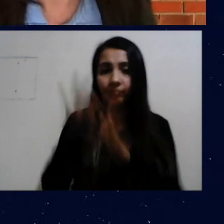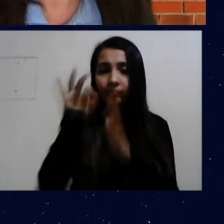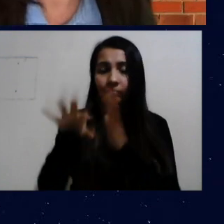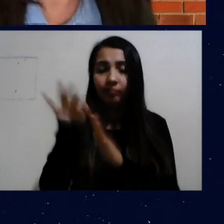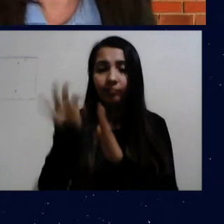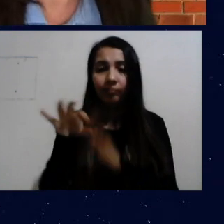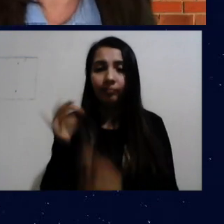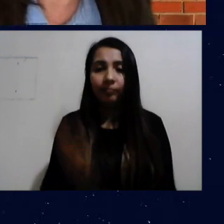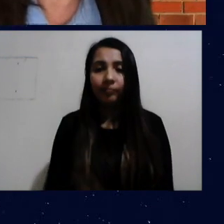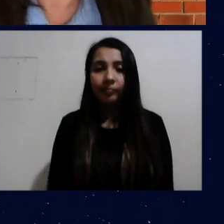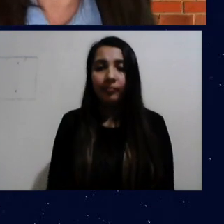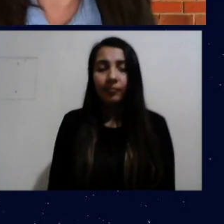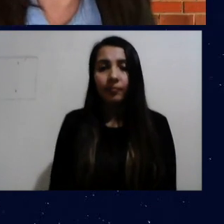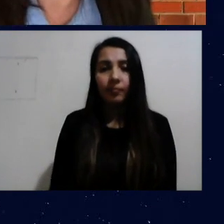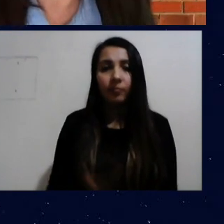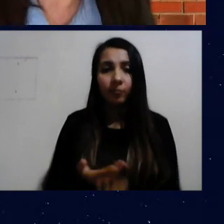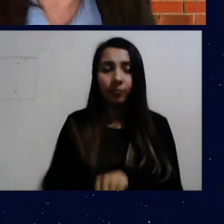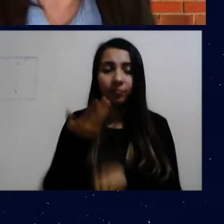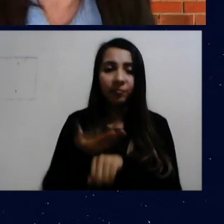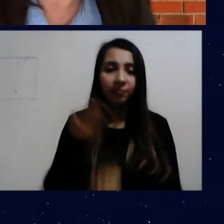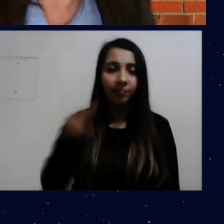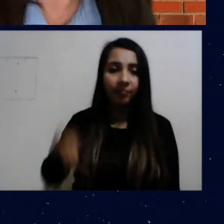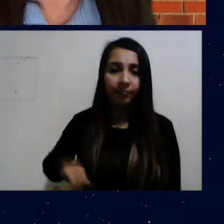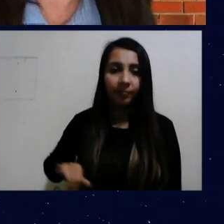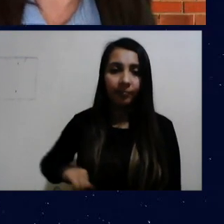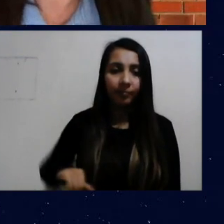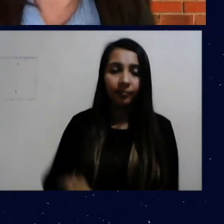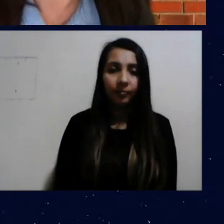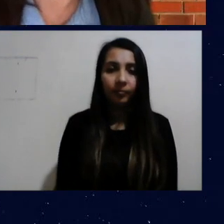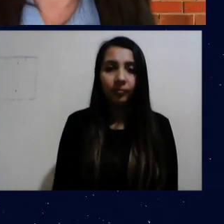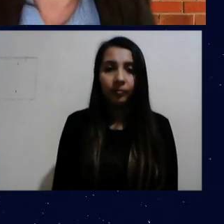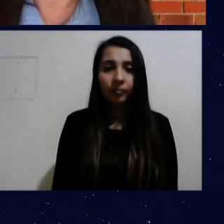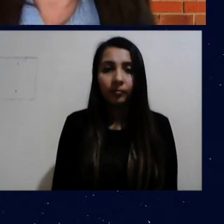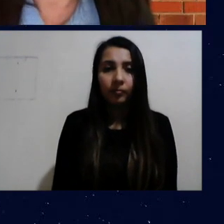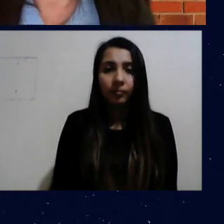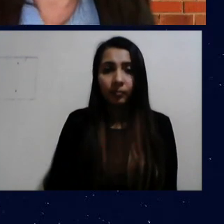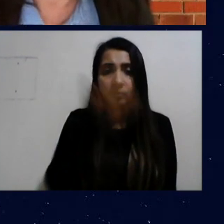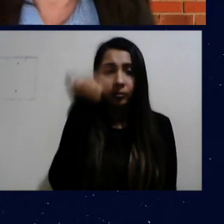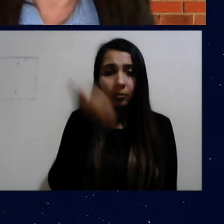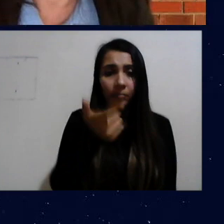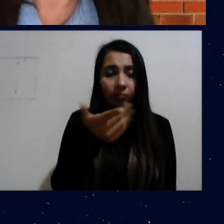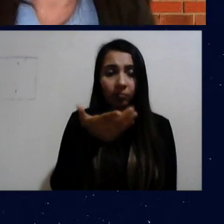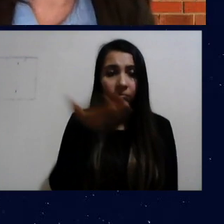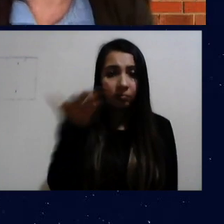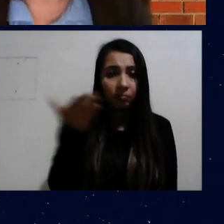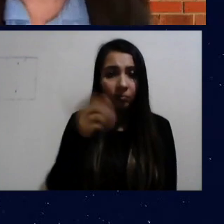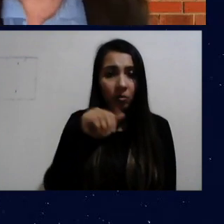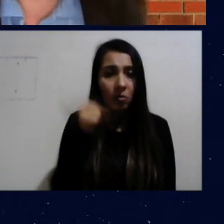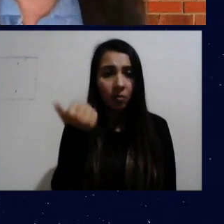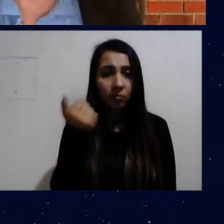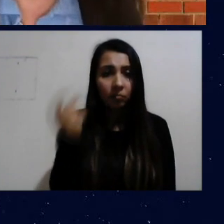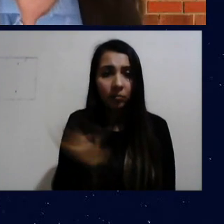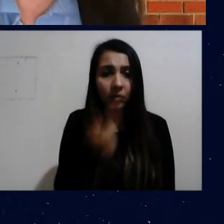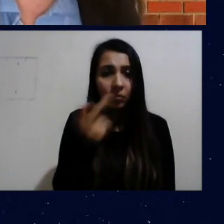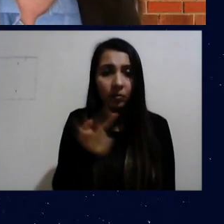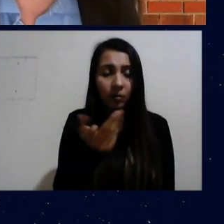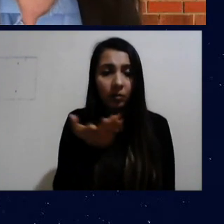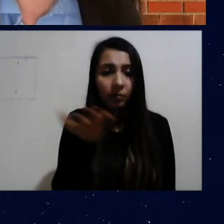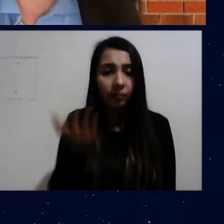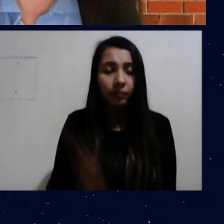No sé si tengas alguna otra pregunta, Miguel. Sí, tenemos un par de preguntas